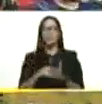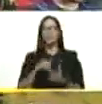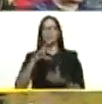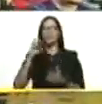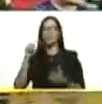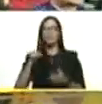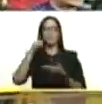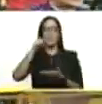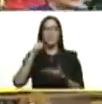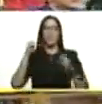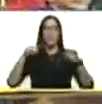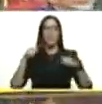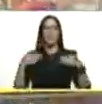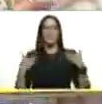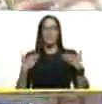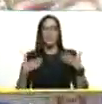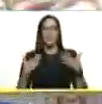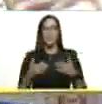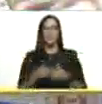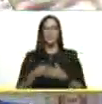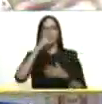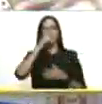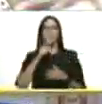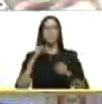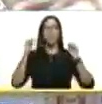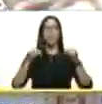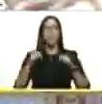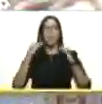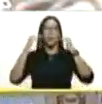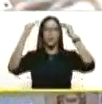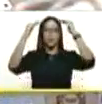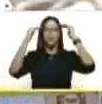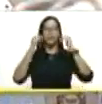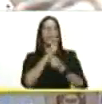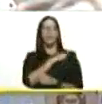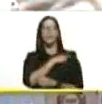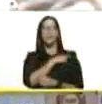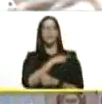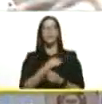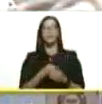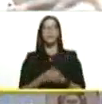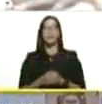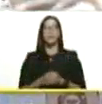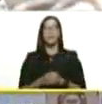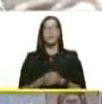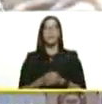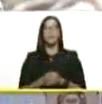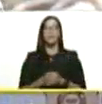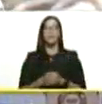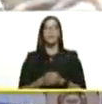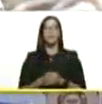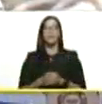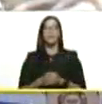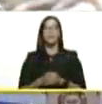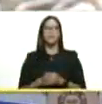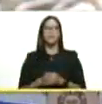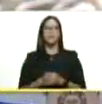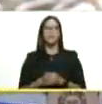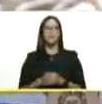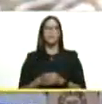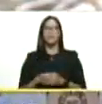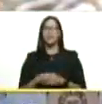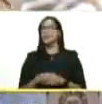sus 7 años. Precisamente, mi comandante en jefe, hemos hecho un plan. Ya nuestros voceros CLA a nivel nacional lo